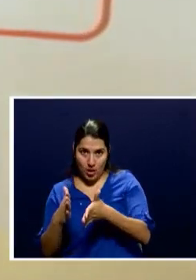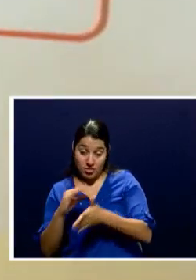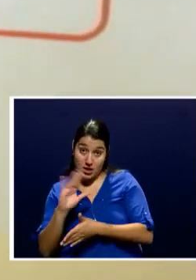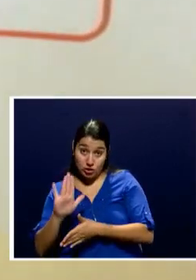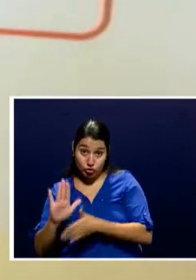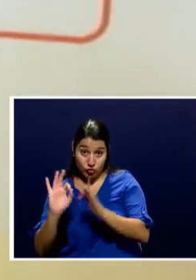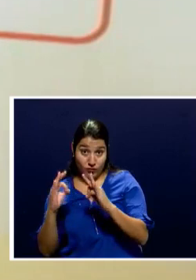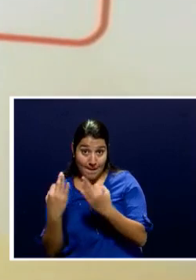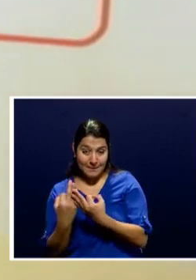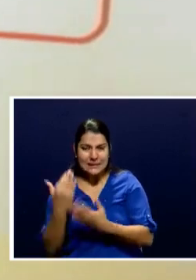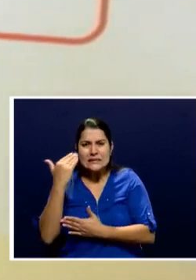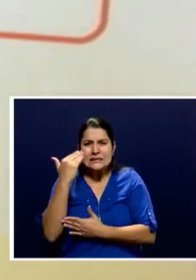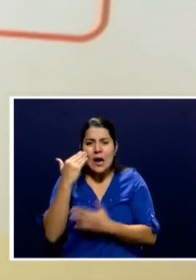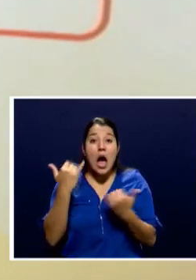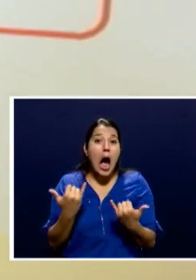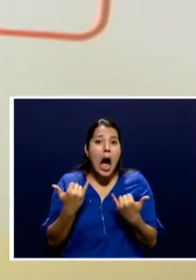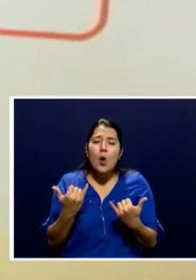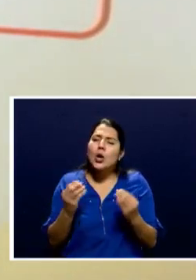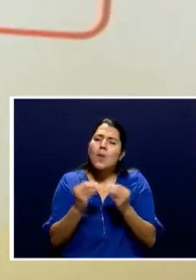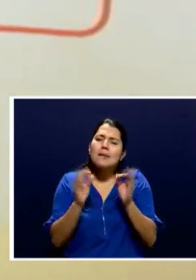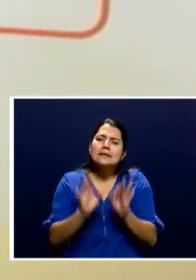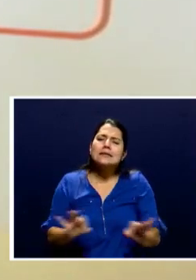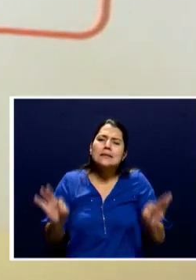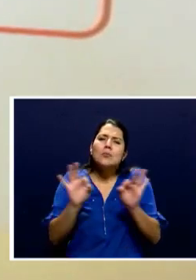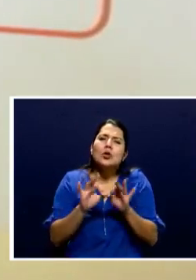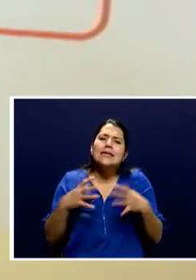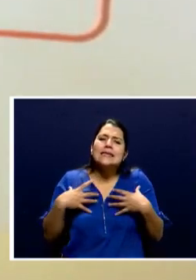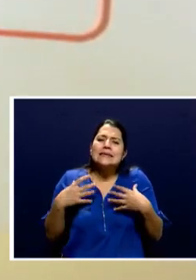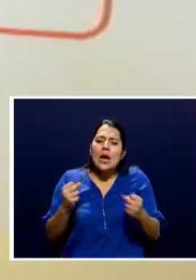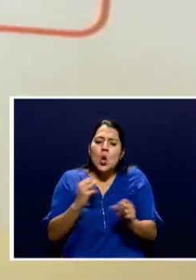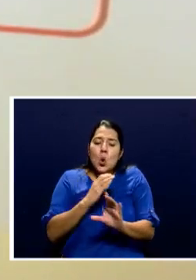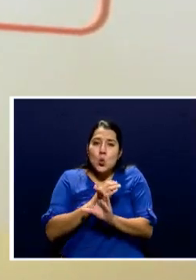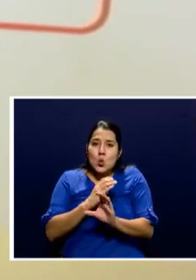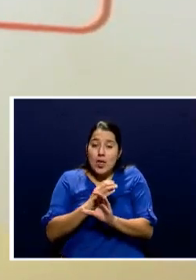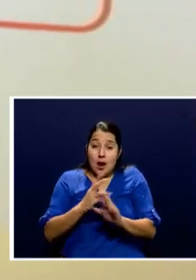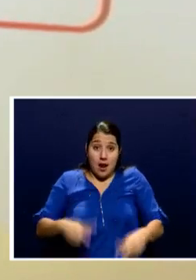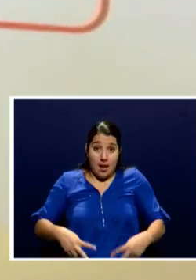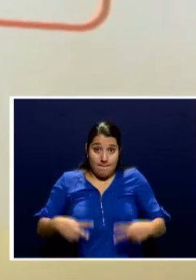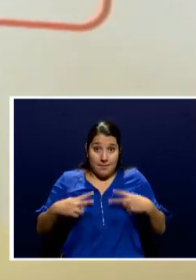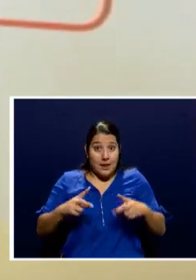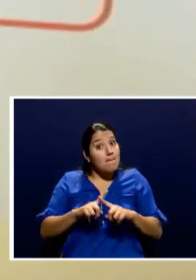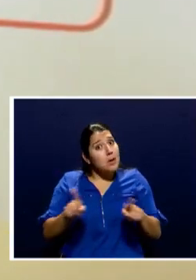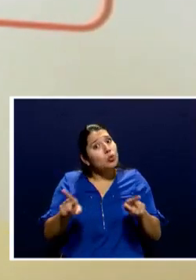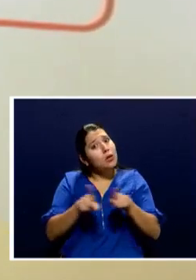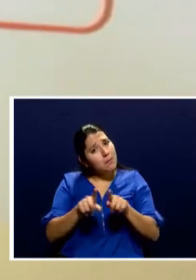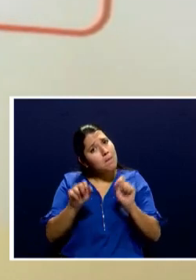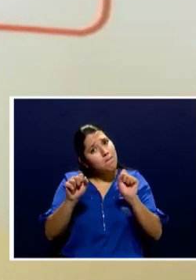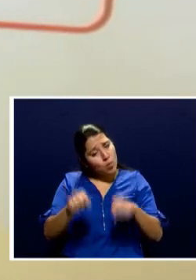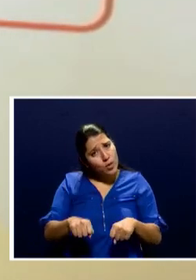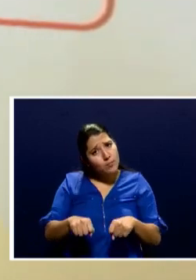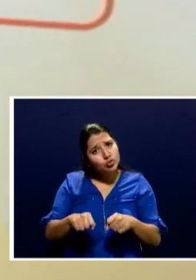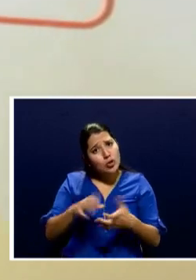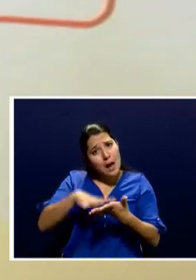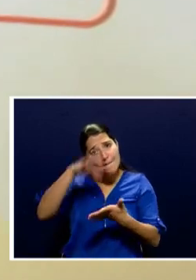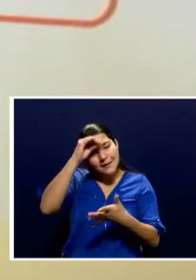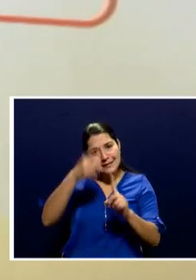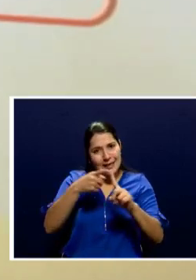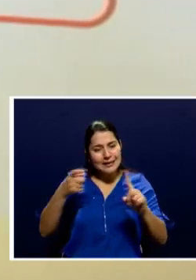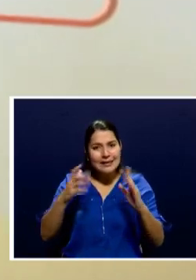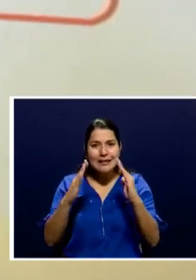que en este momento la prioridad es la salud y el resguardo de la vida, pero tenemos también el espacio para educarnos desde la casa,